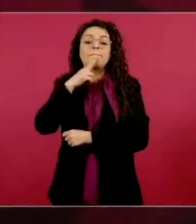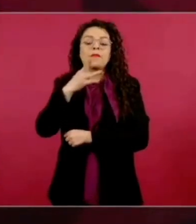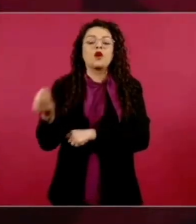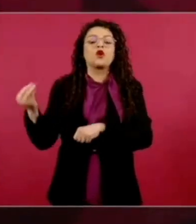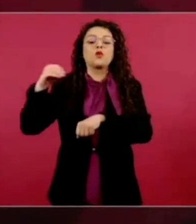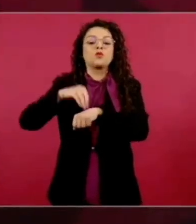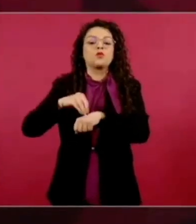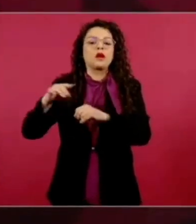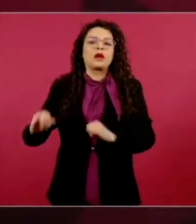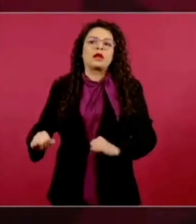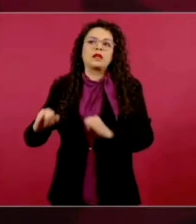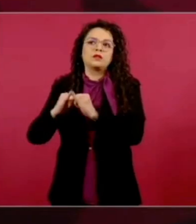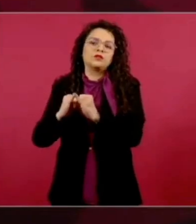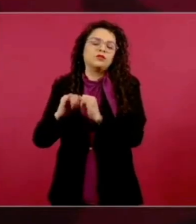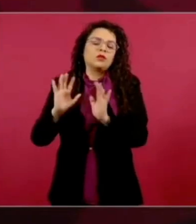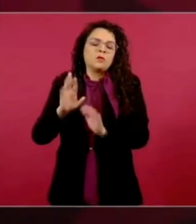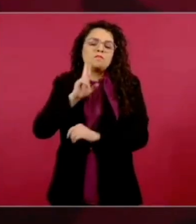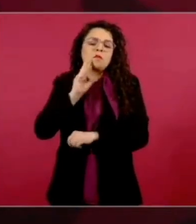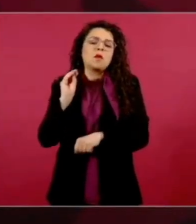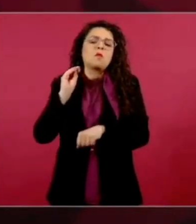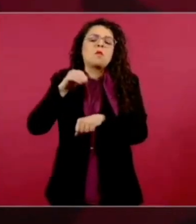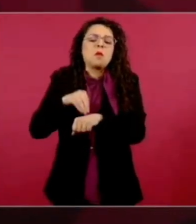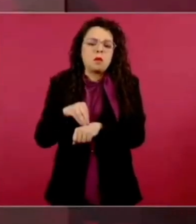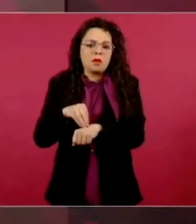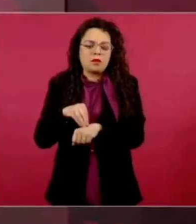Y así,